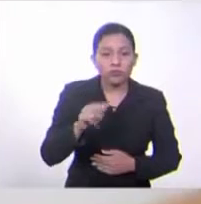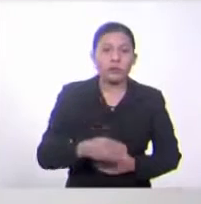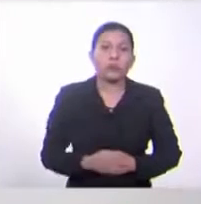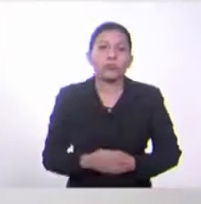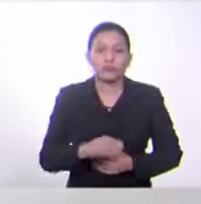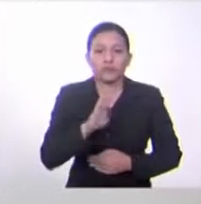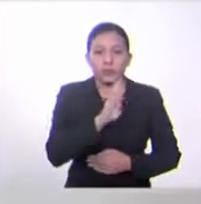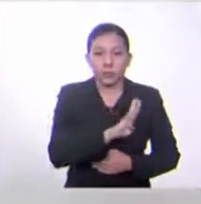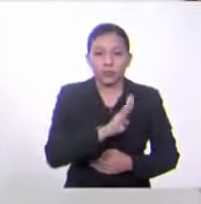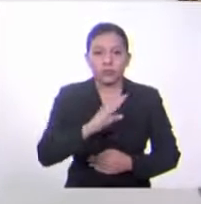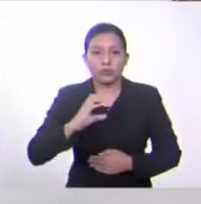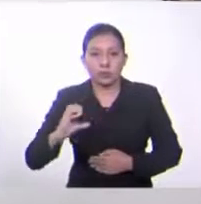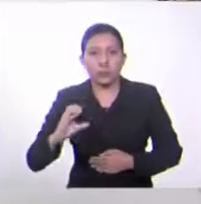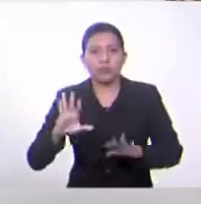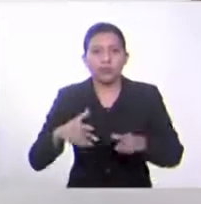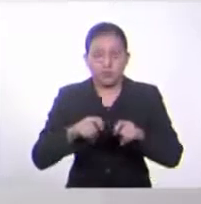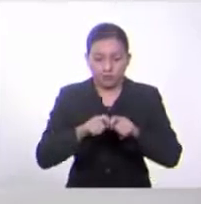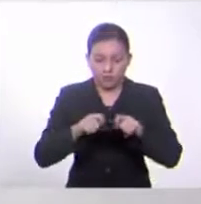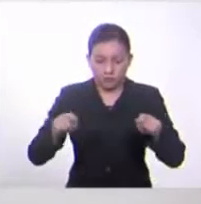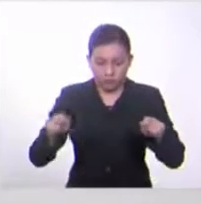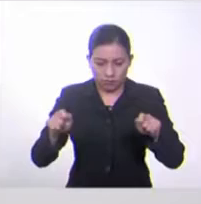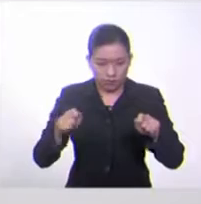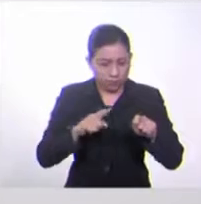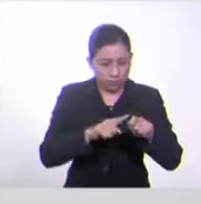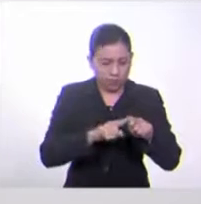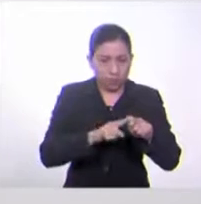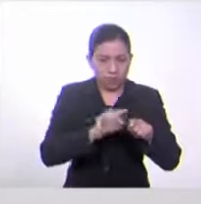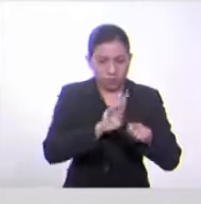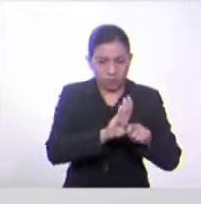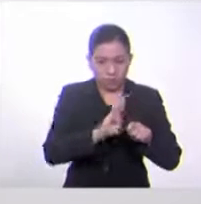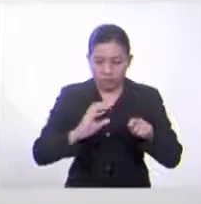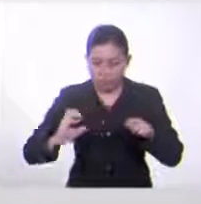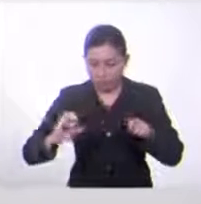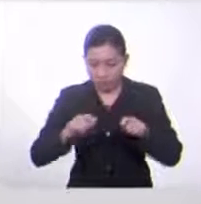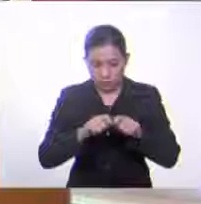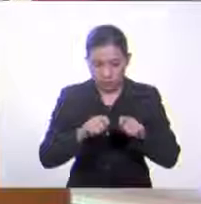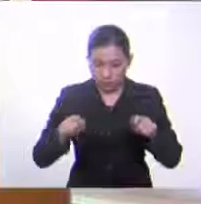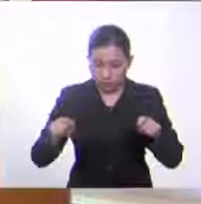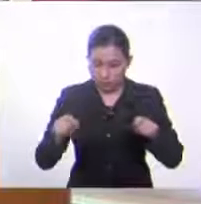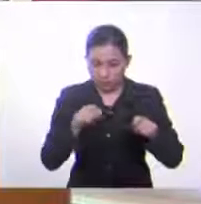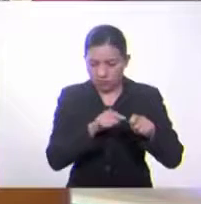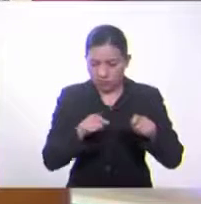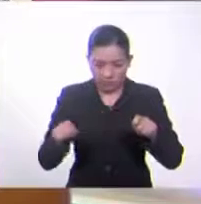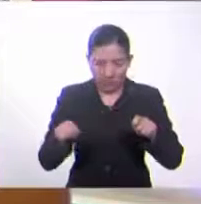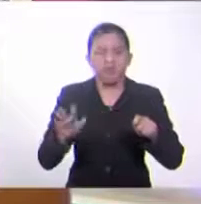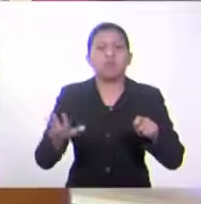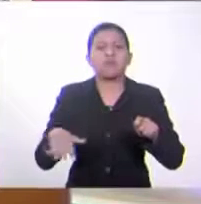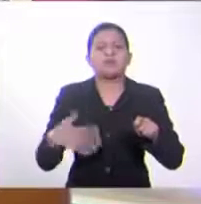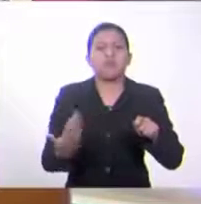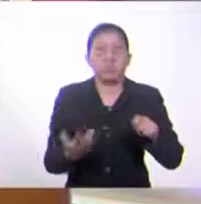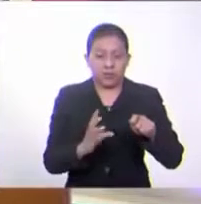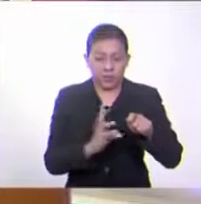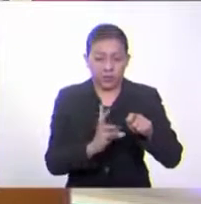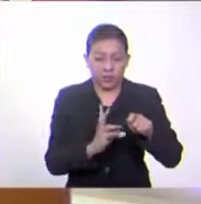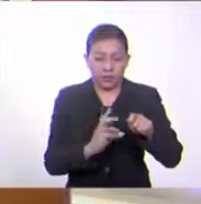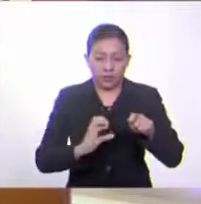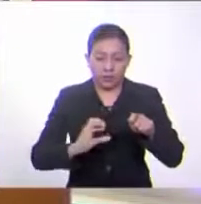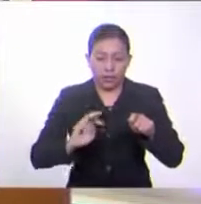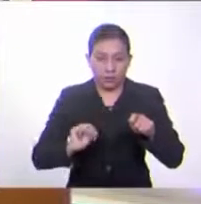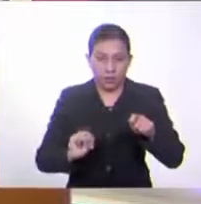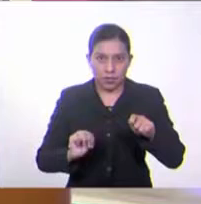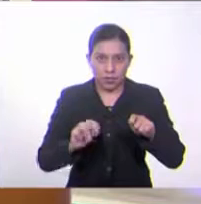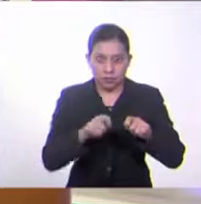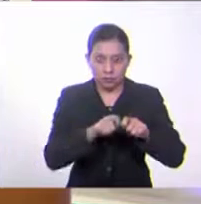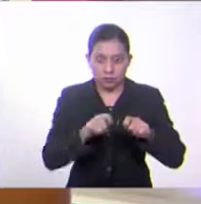es 16. 16 centímetros. Sí, 16 centímetros. Lo que vamos a hacer es marcar